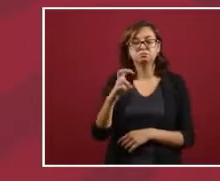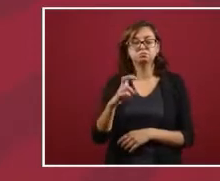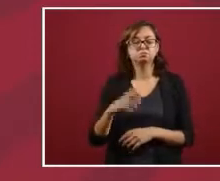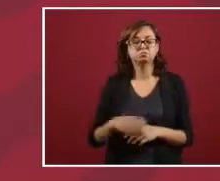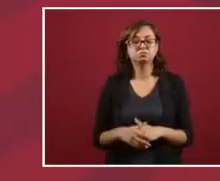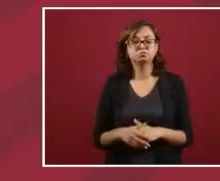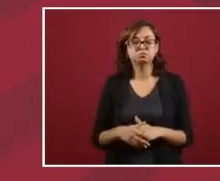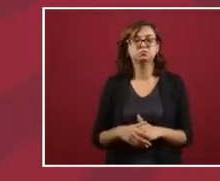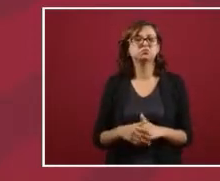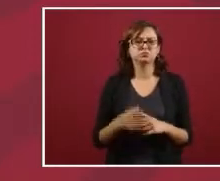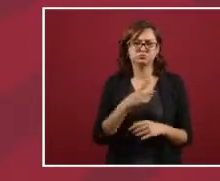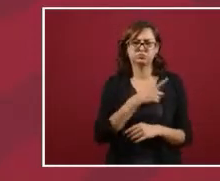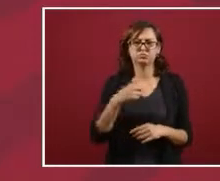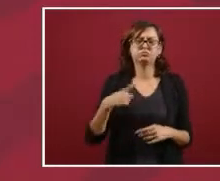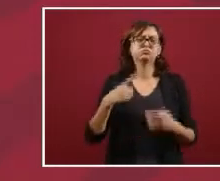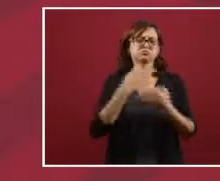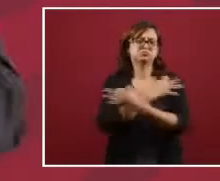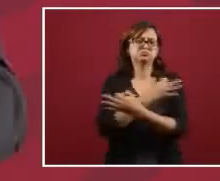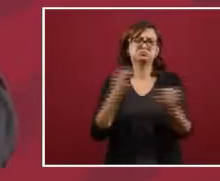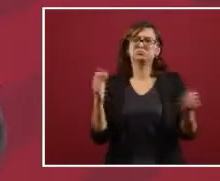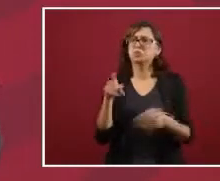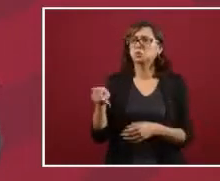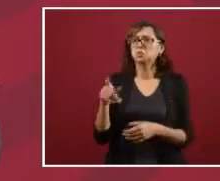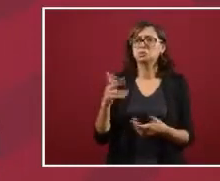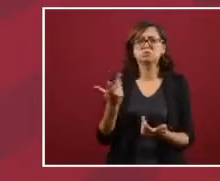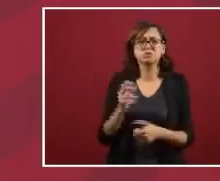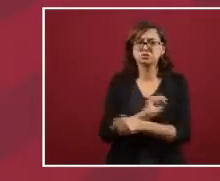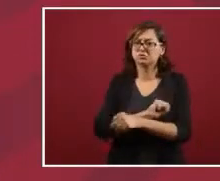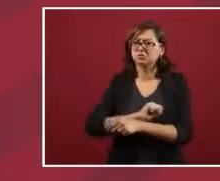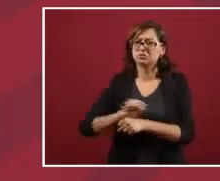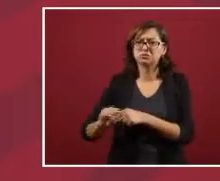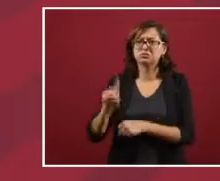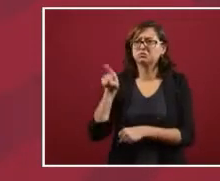a conocer, en aviones de línea